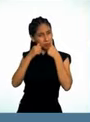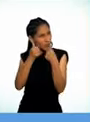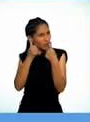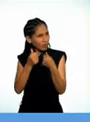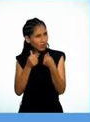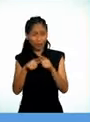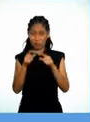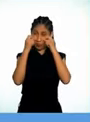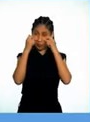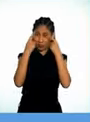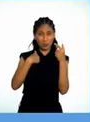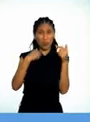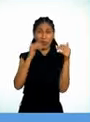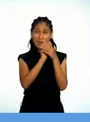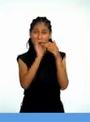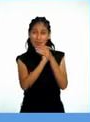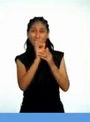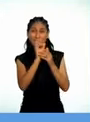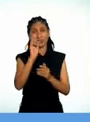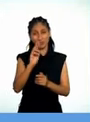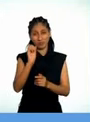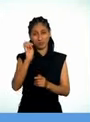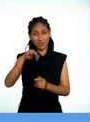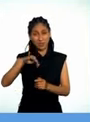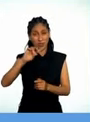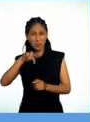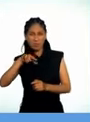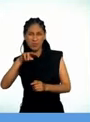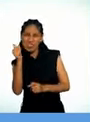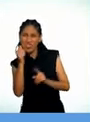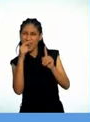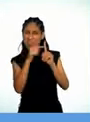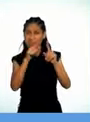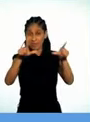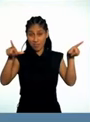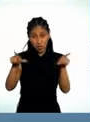mind nómina from hoy obama